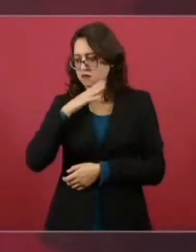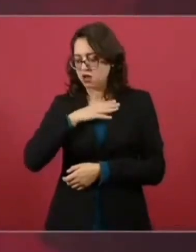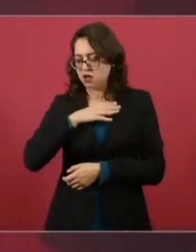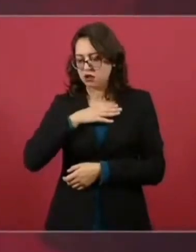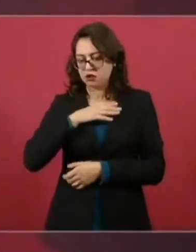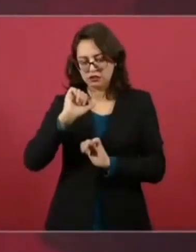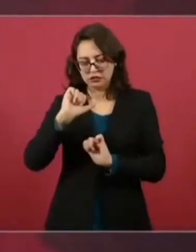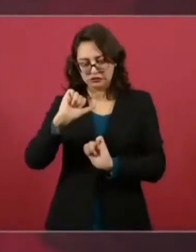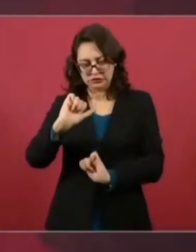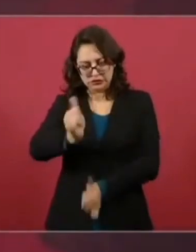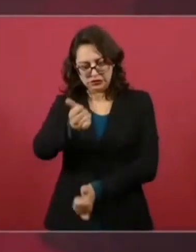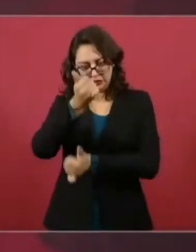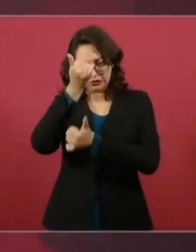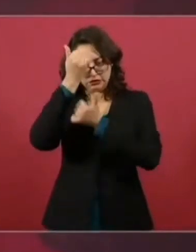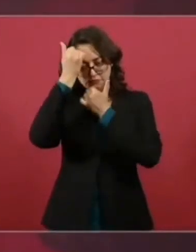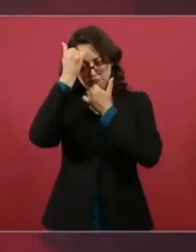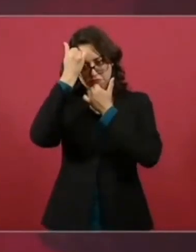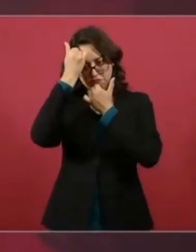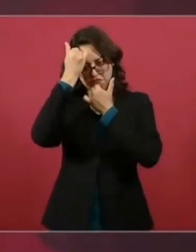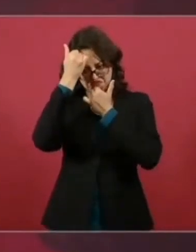cambió.